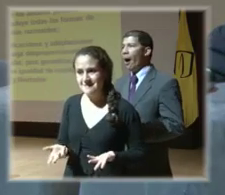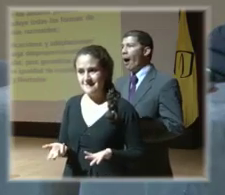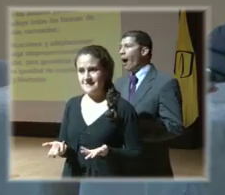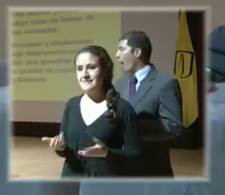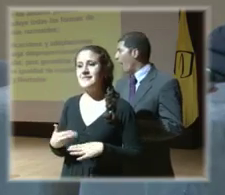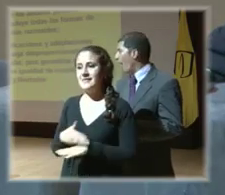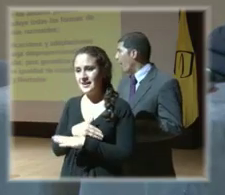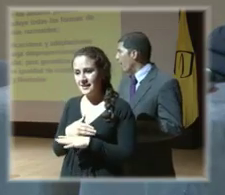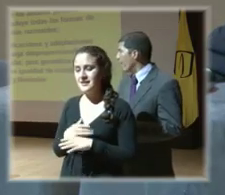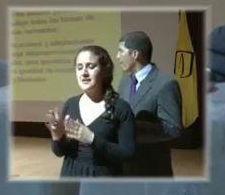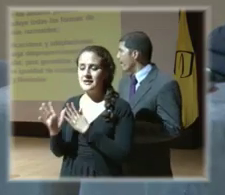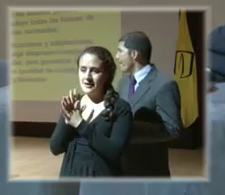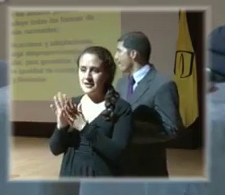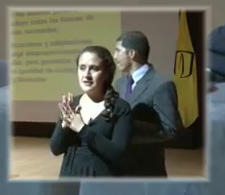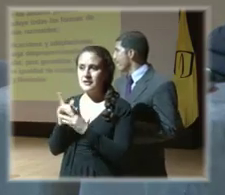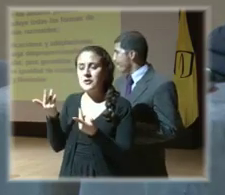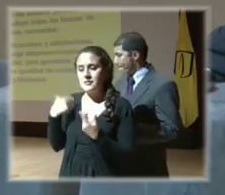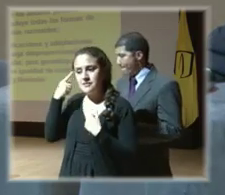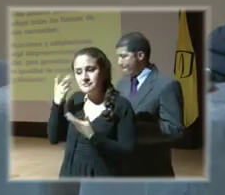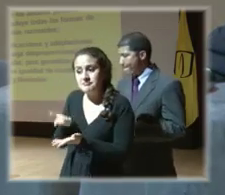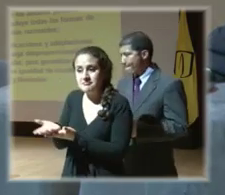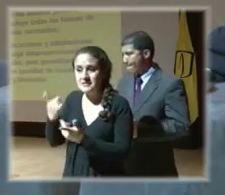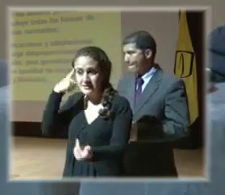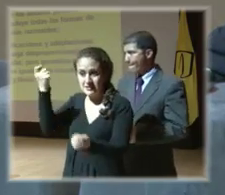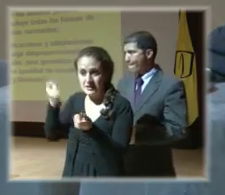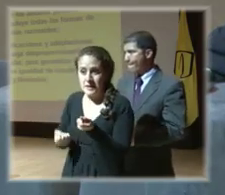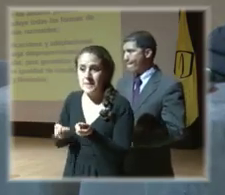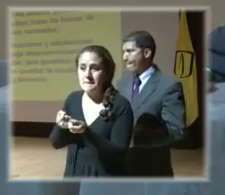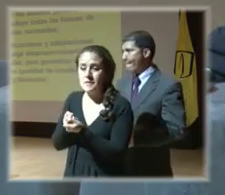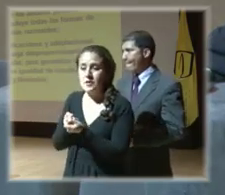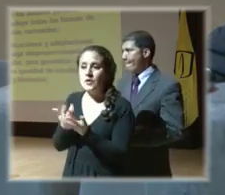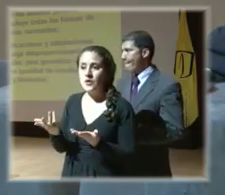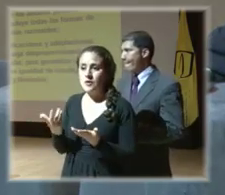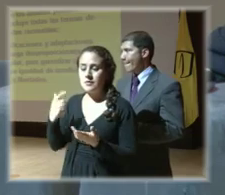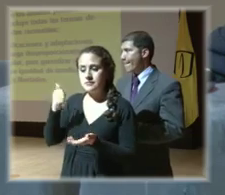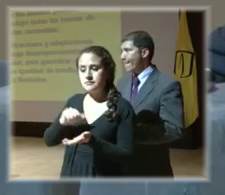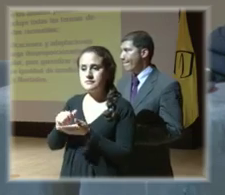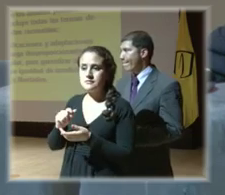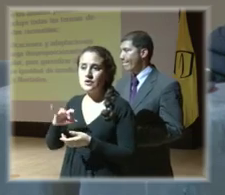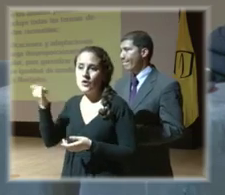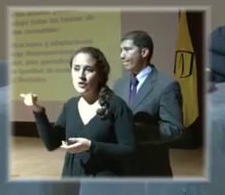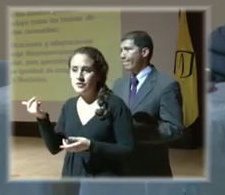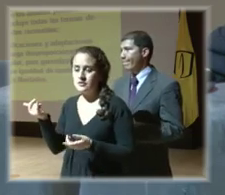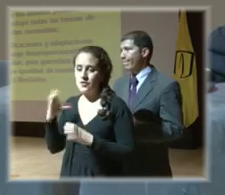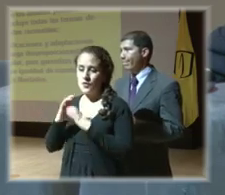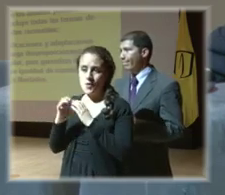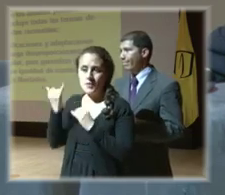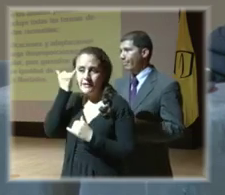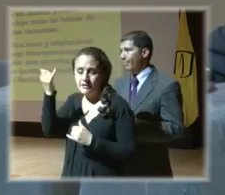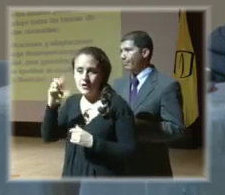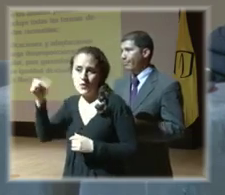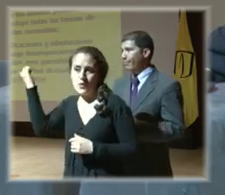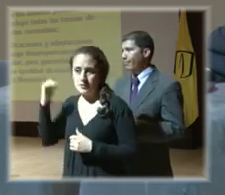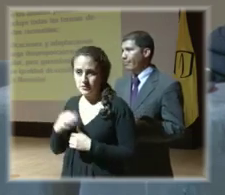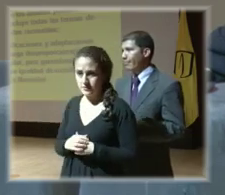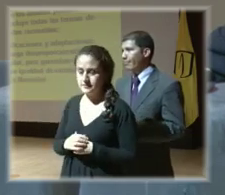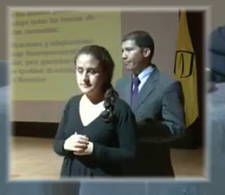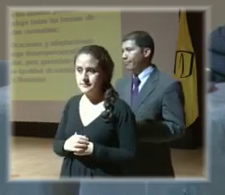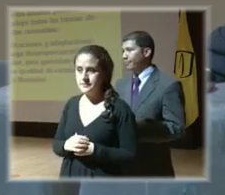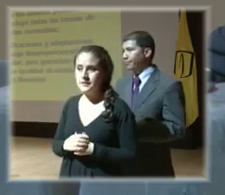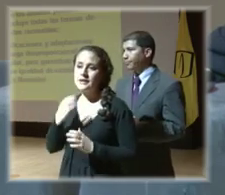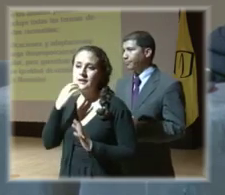les comentaba como estrategias de apoyo era el uso de sistemas alternativos y aumentativos de comunicación. Y que